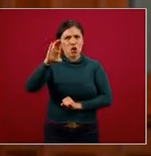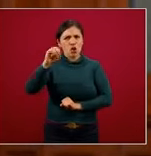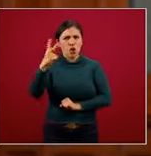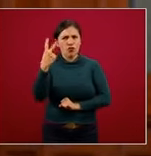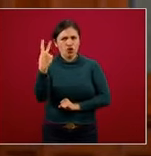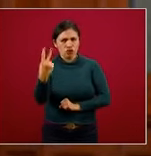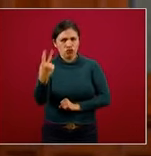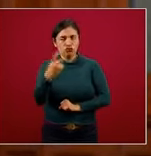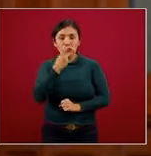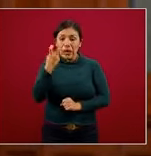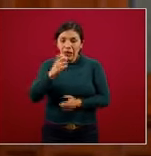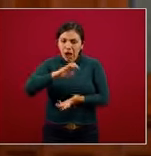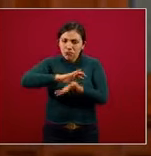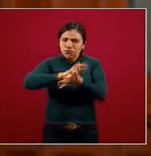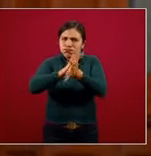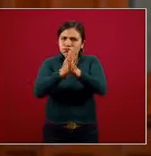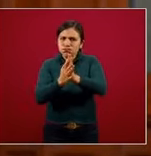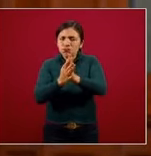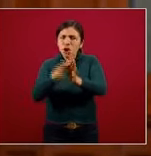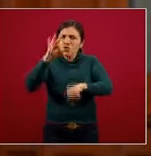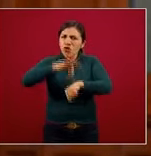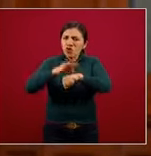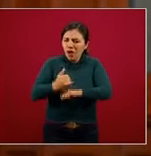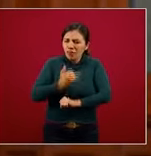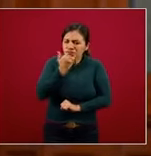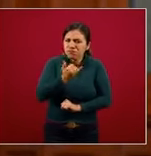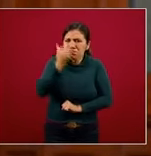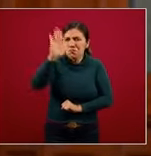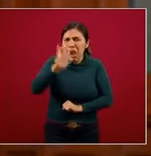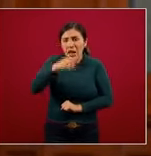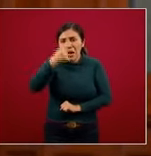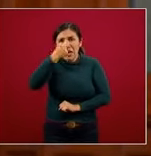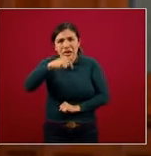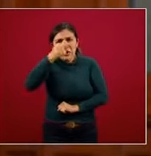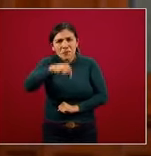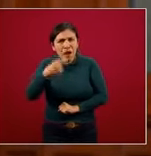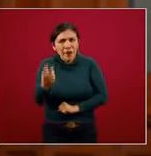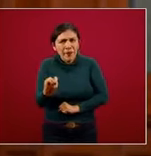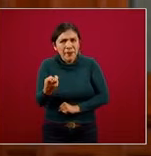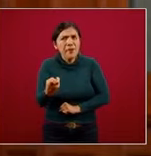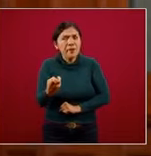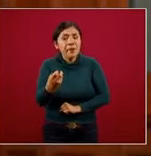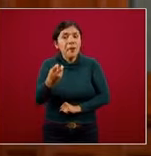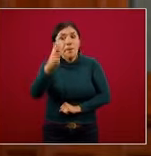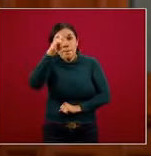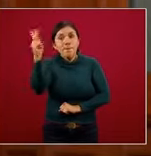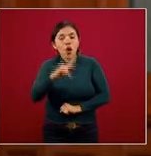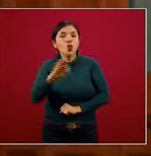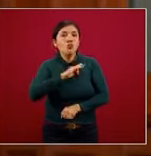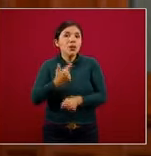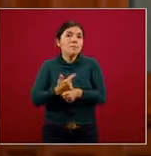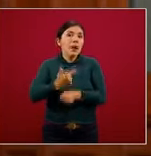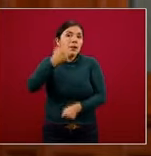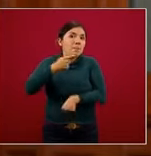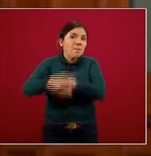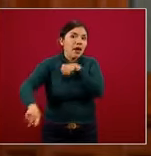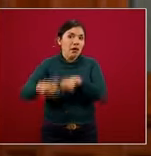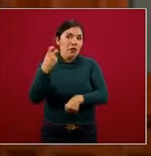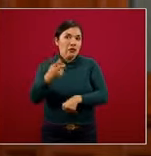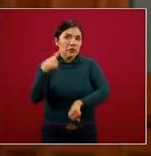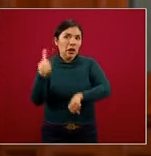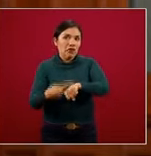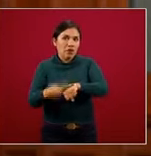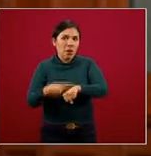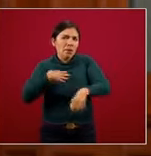que este proceso de mutación los médicos podrían confundirla con una gripa, lo que haría aún mucho más letal esta situación. Pues